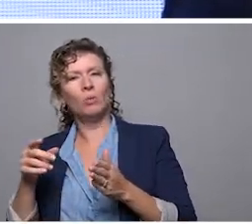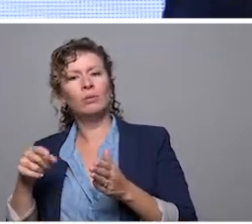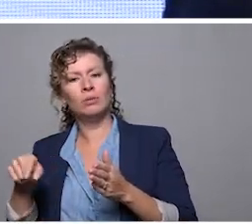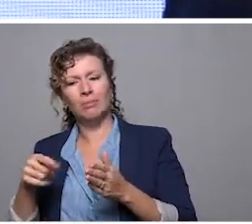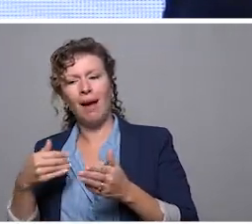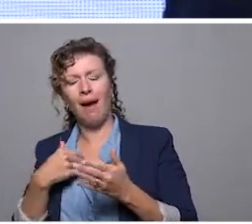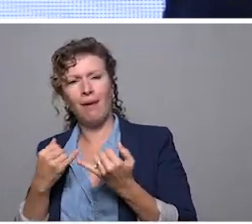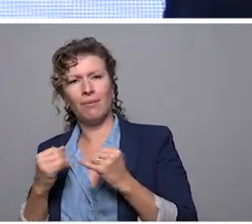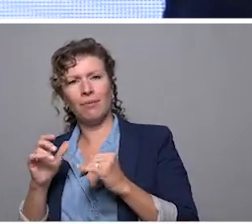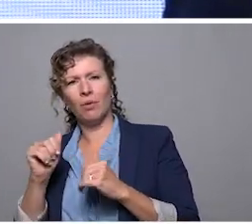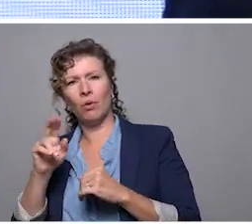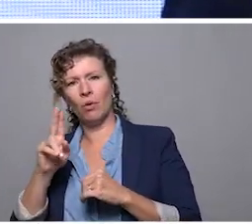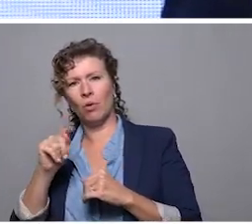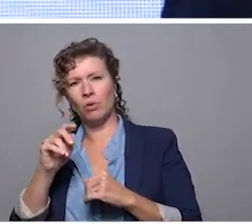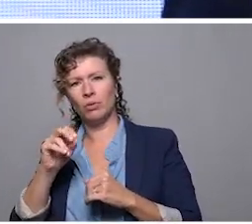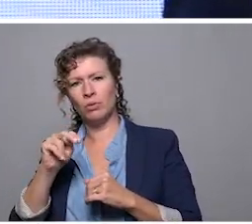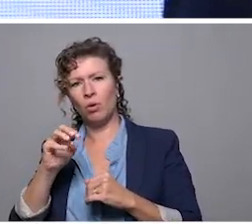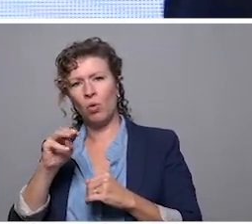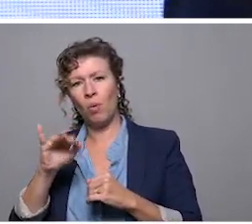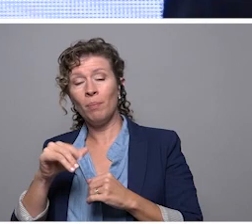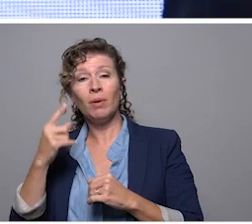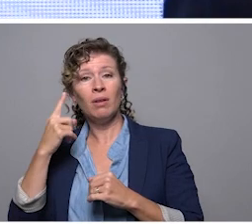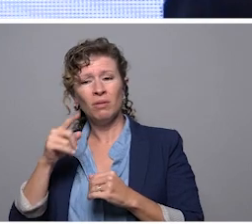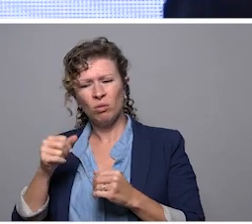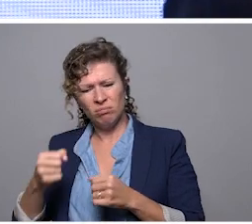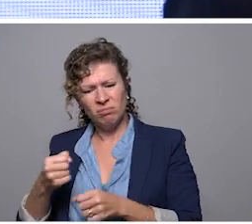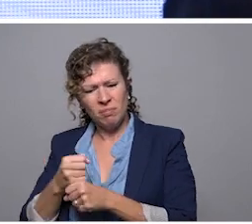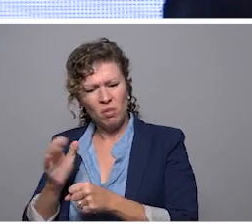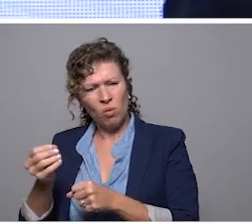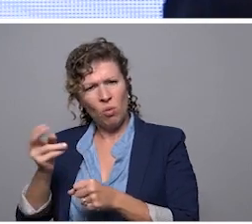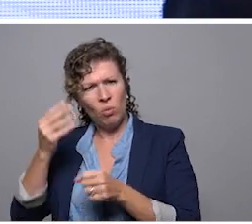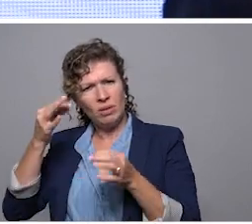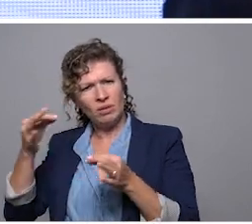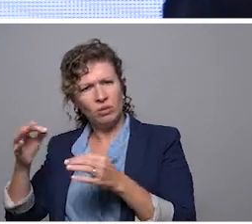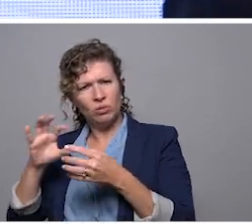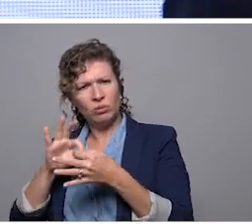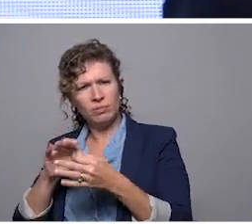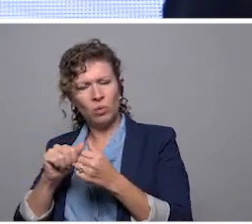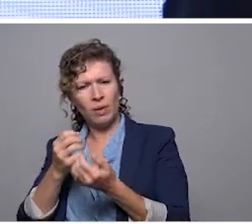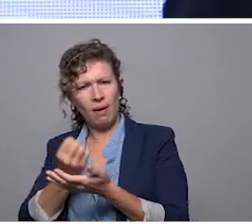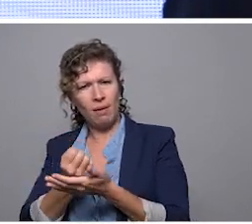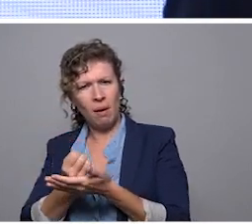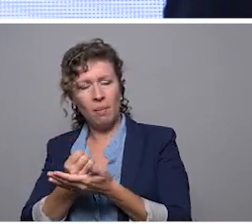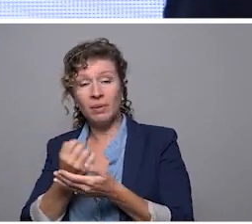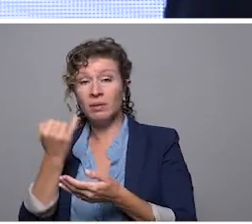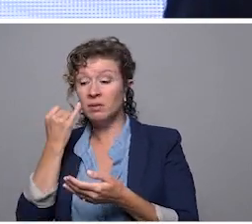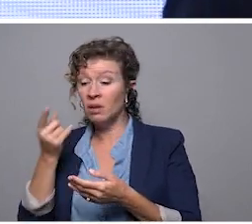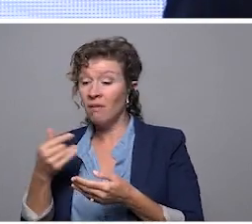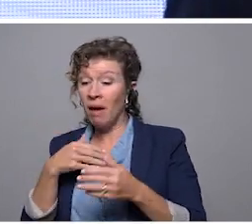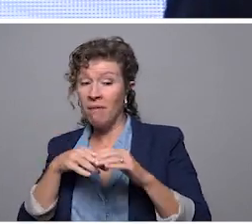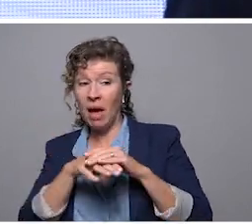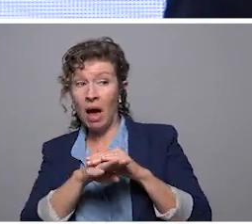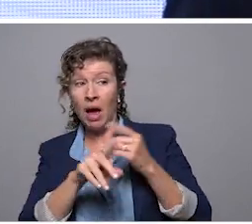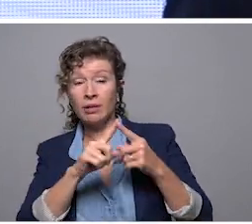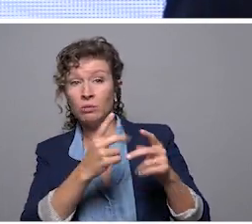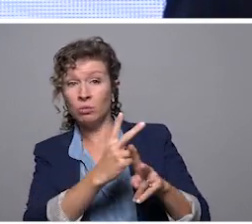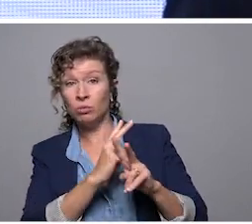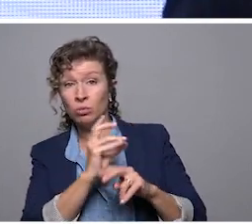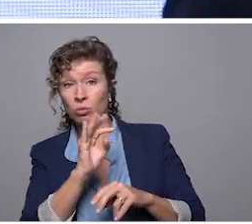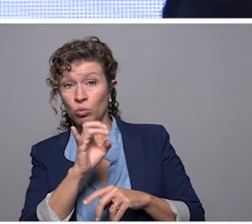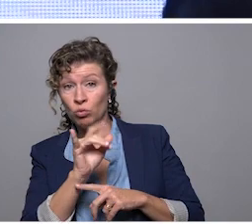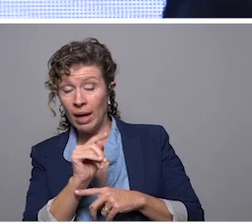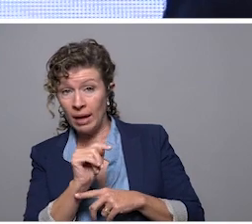decisiones económicas si si hay acceso a crédito se puede decir que sembrar y